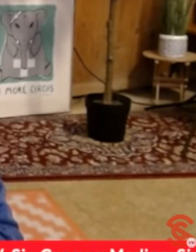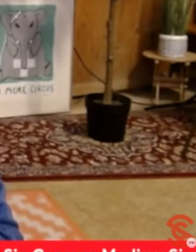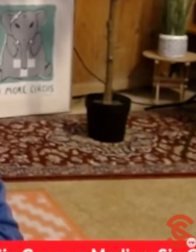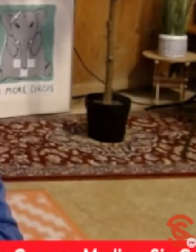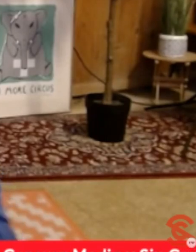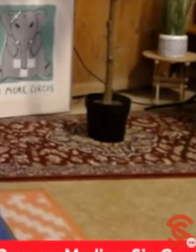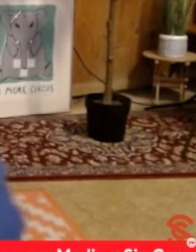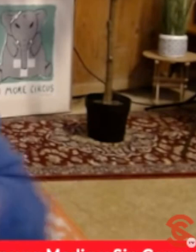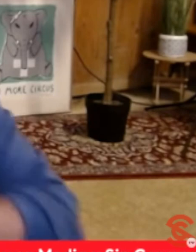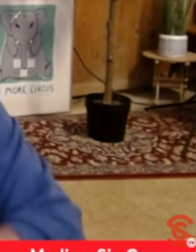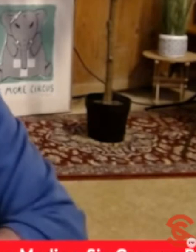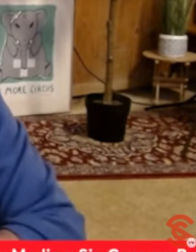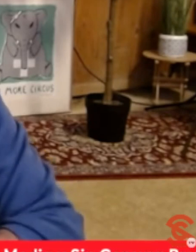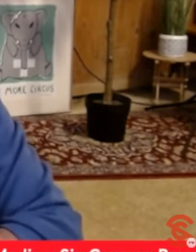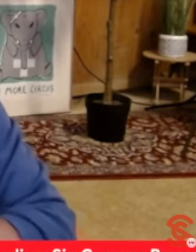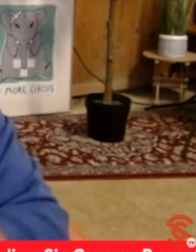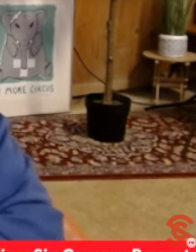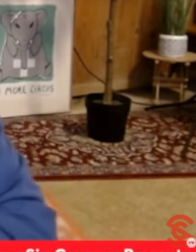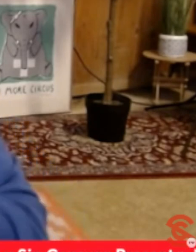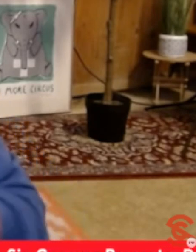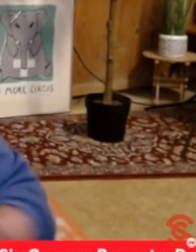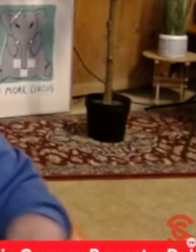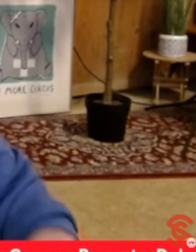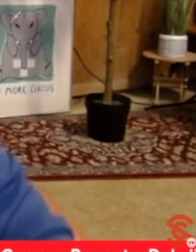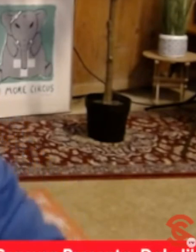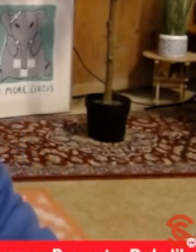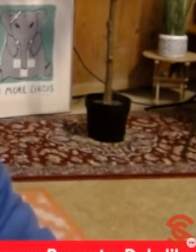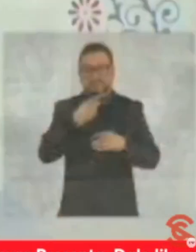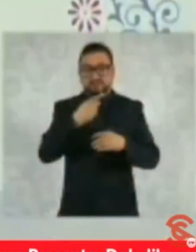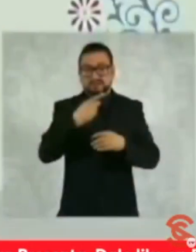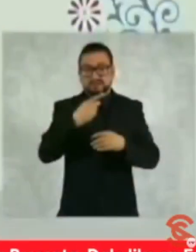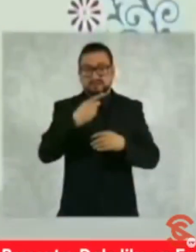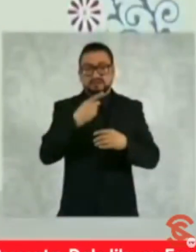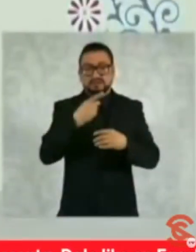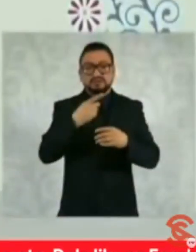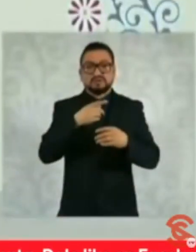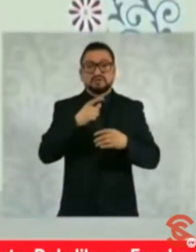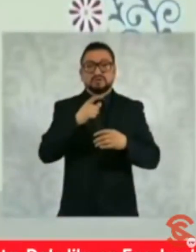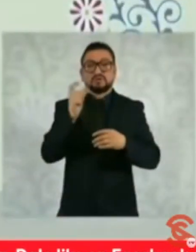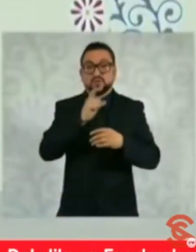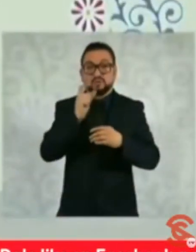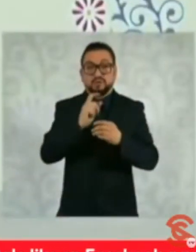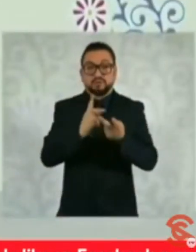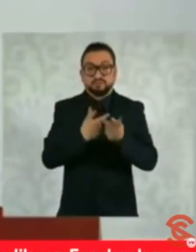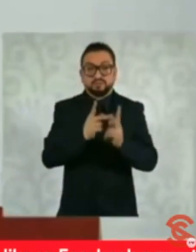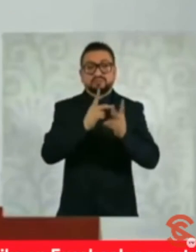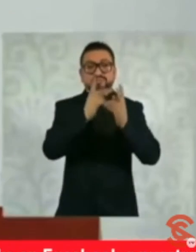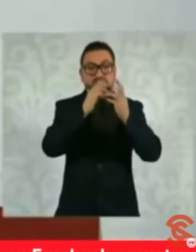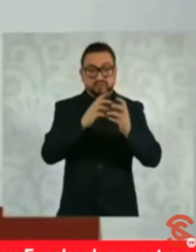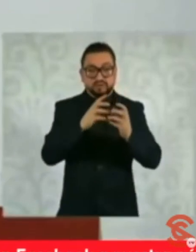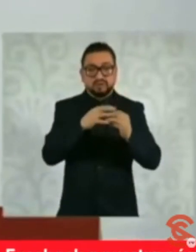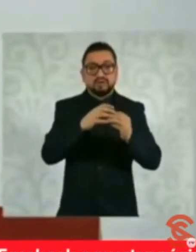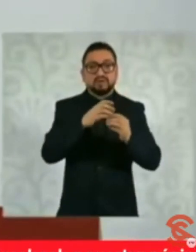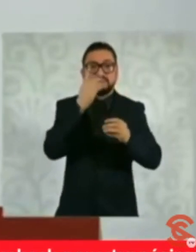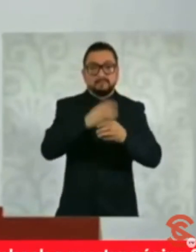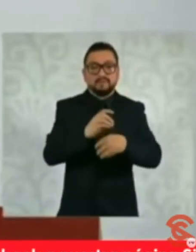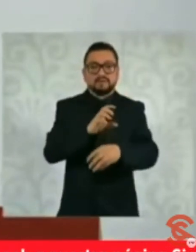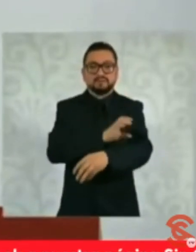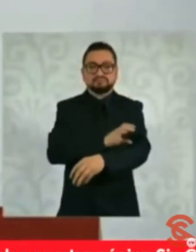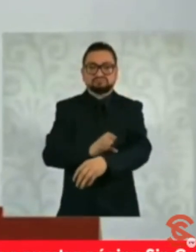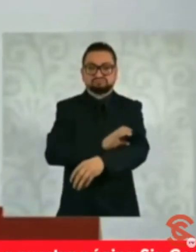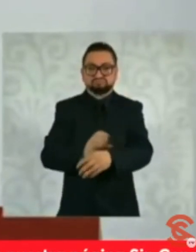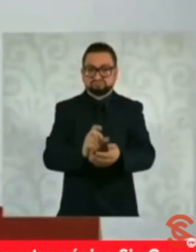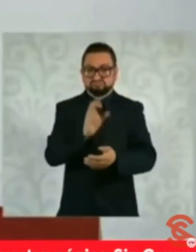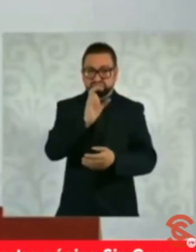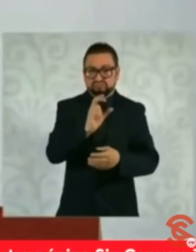en la mañanera como excanciller y hoy secretaria del medio ambiente ánicos para producir pellets de carbono y el